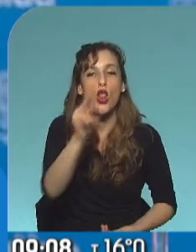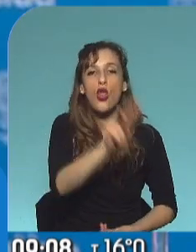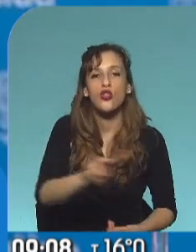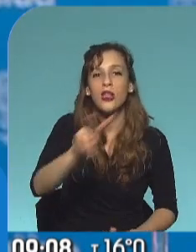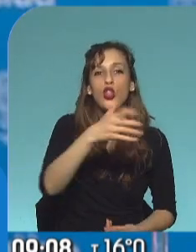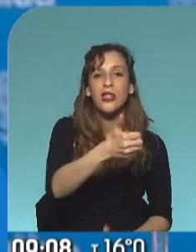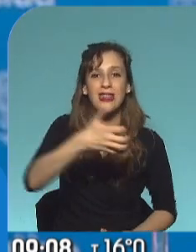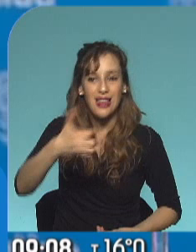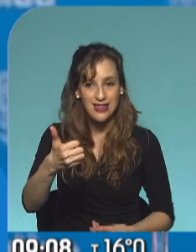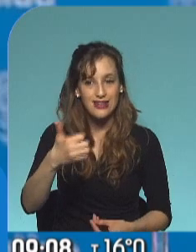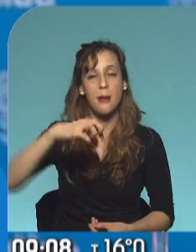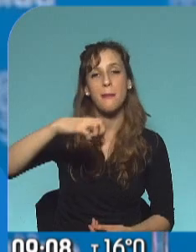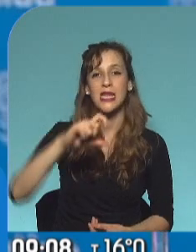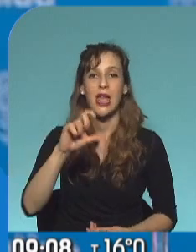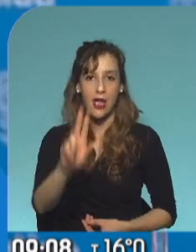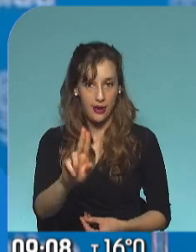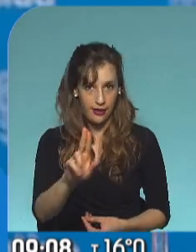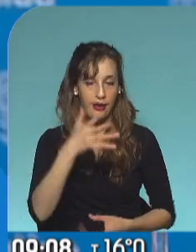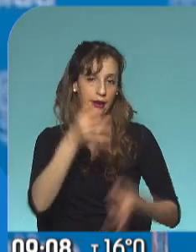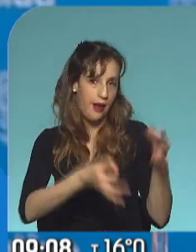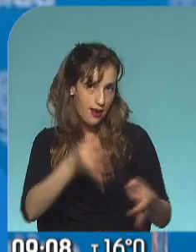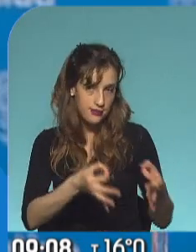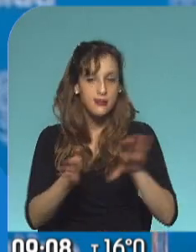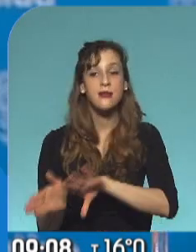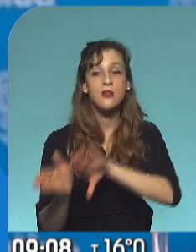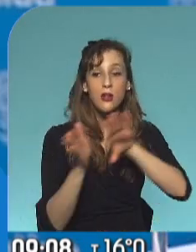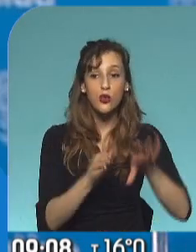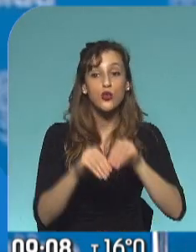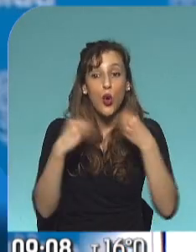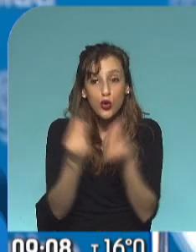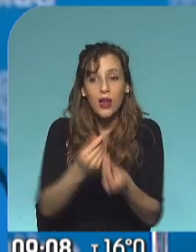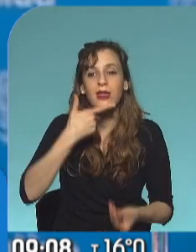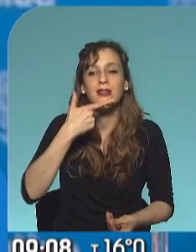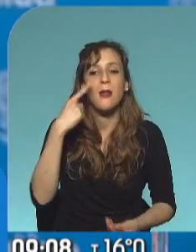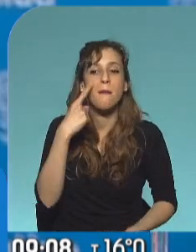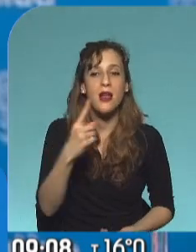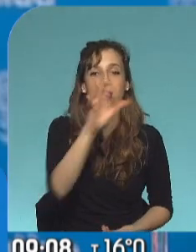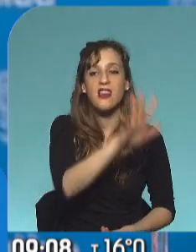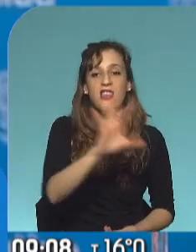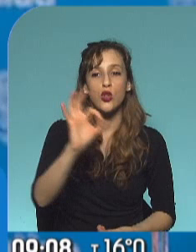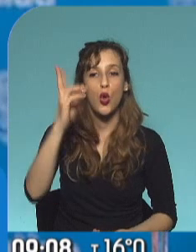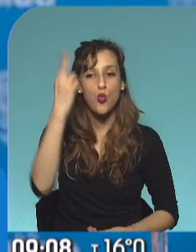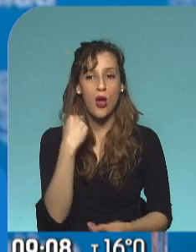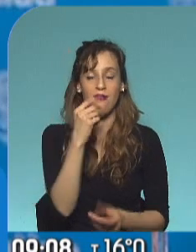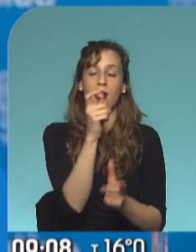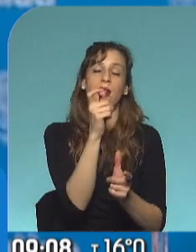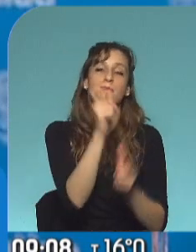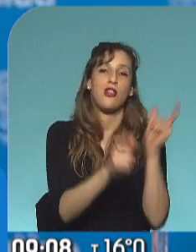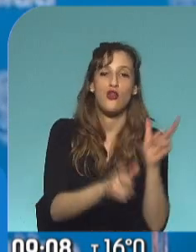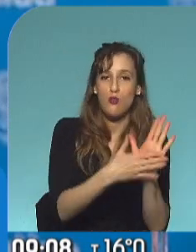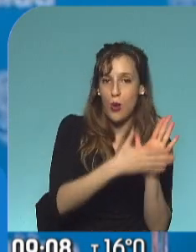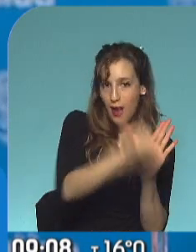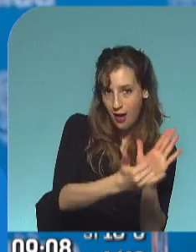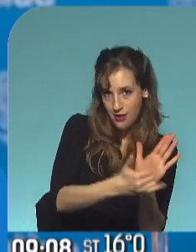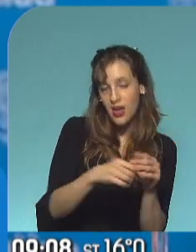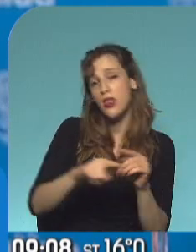testeos de pcr alcanzamos una cifra de 17 mil 509 test por millón de habitantes con un